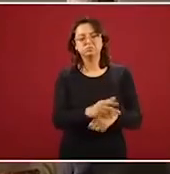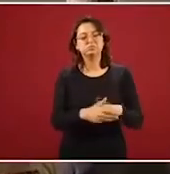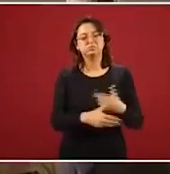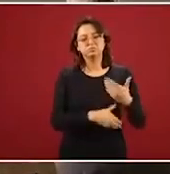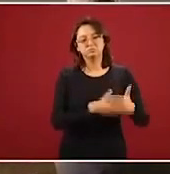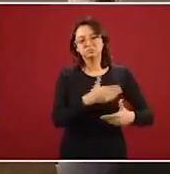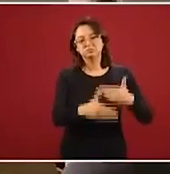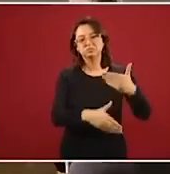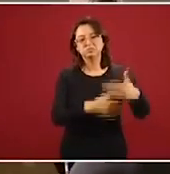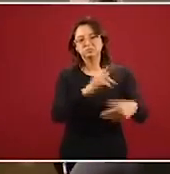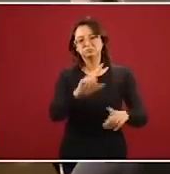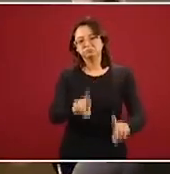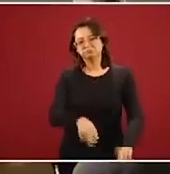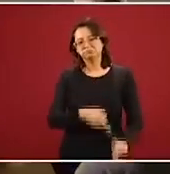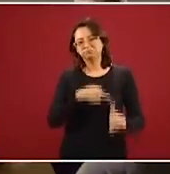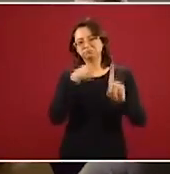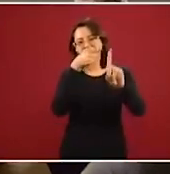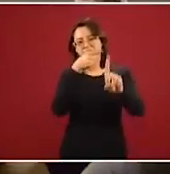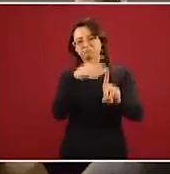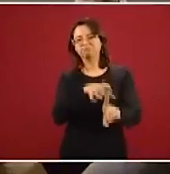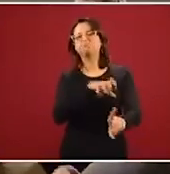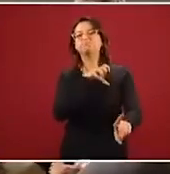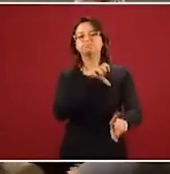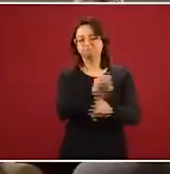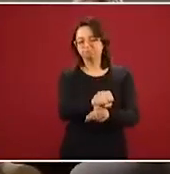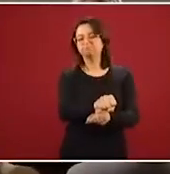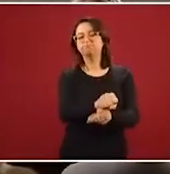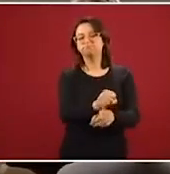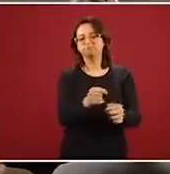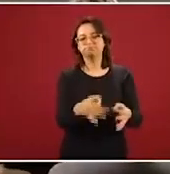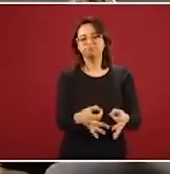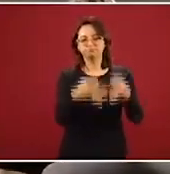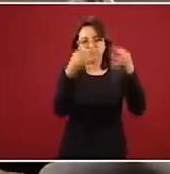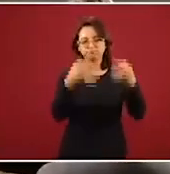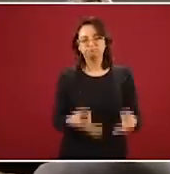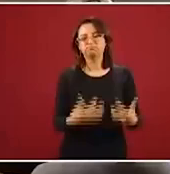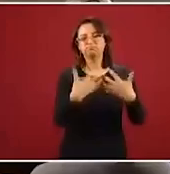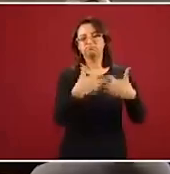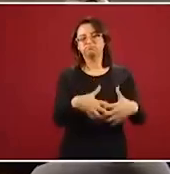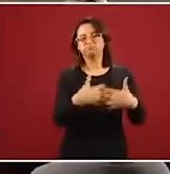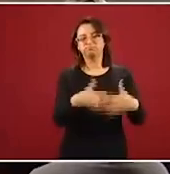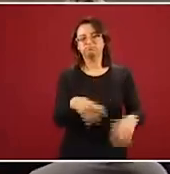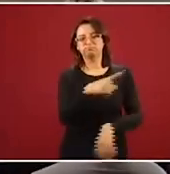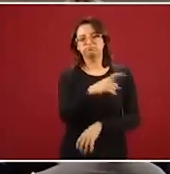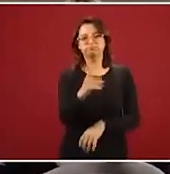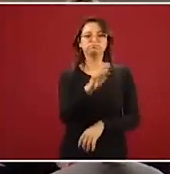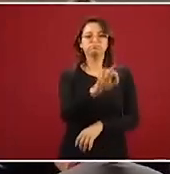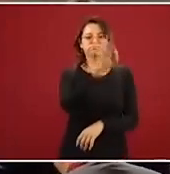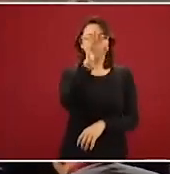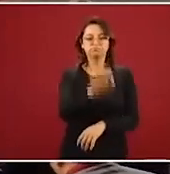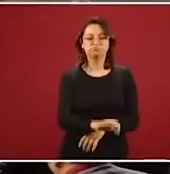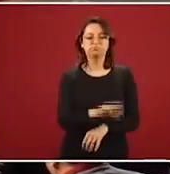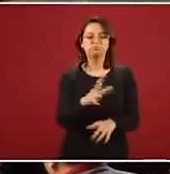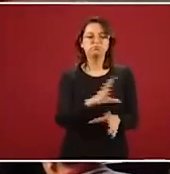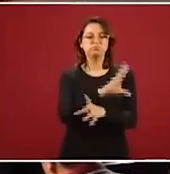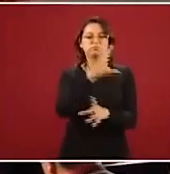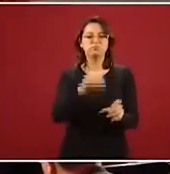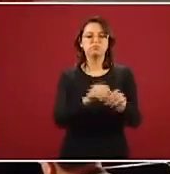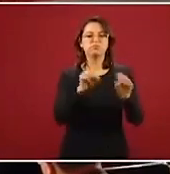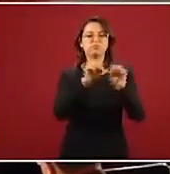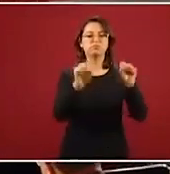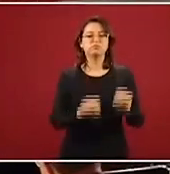lograr que funcione al 100 el sistema de salud pública,